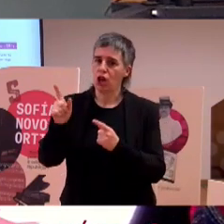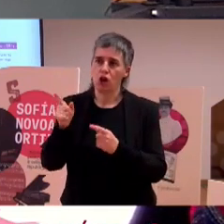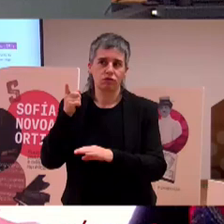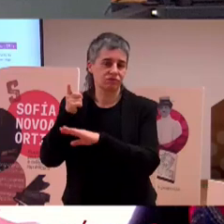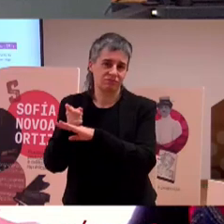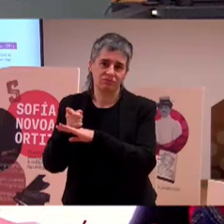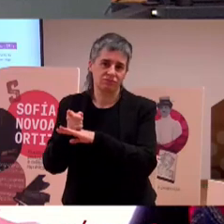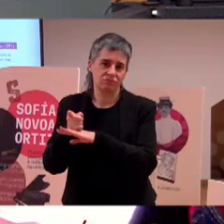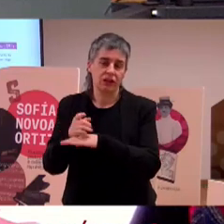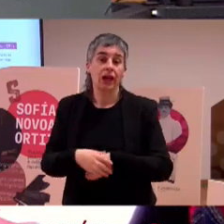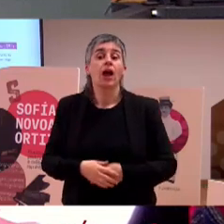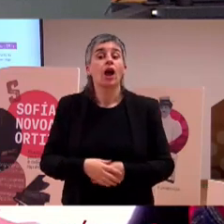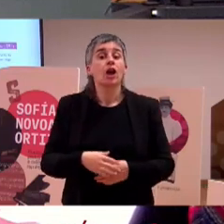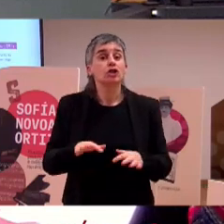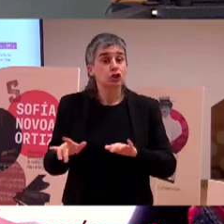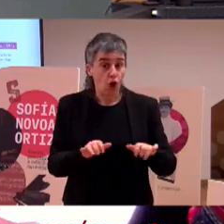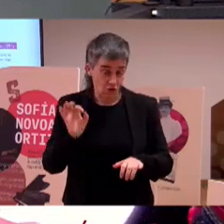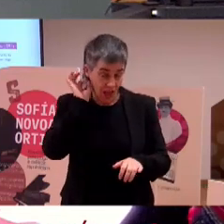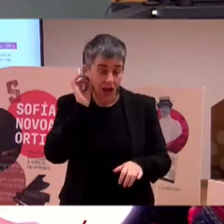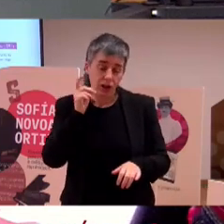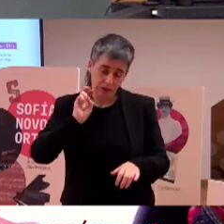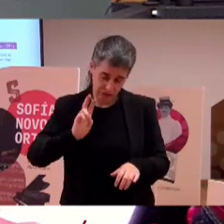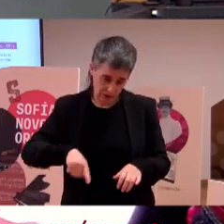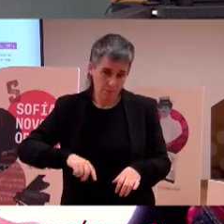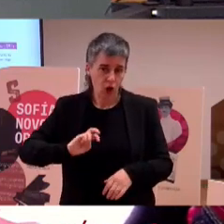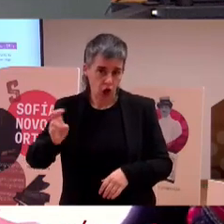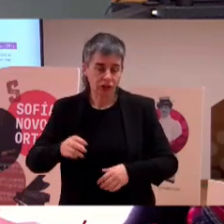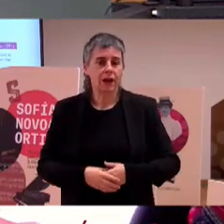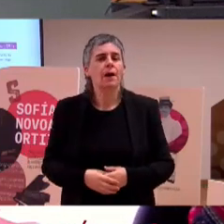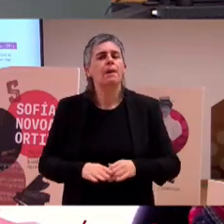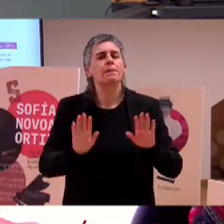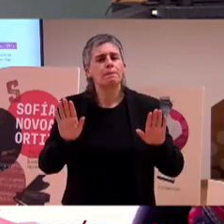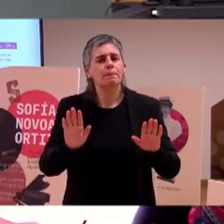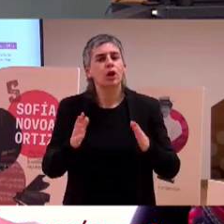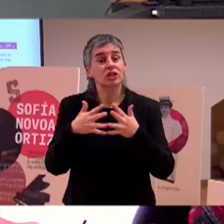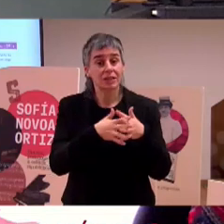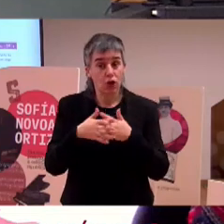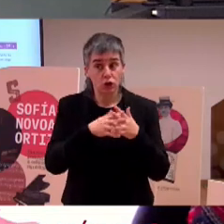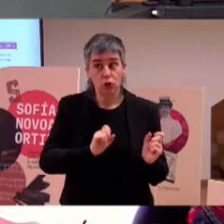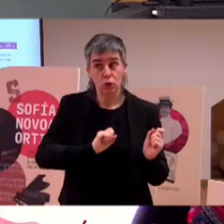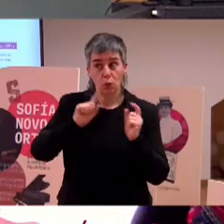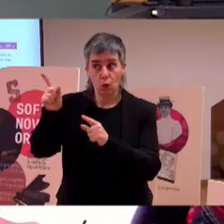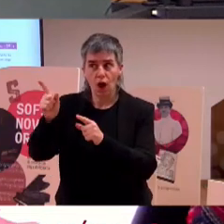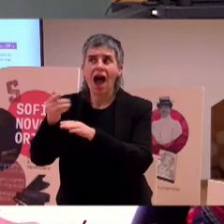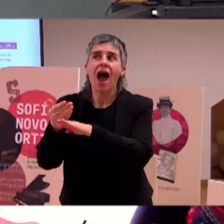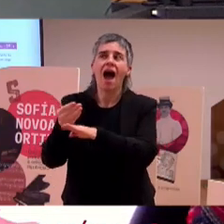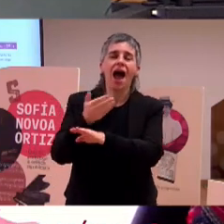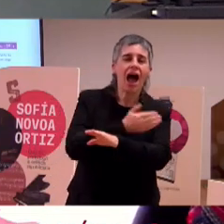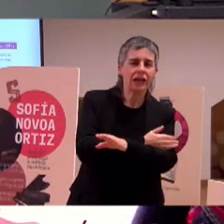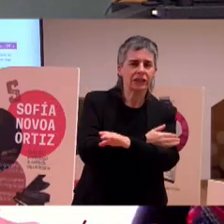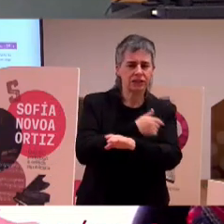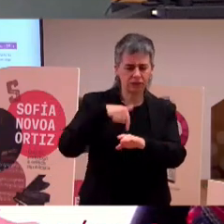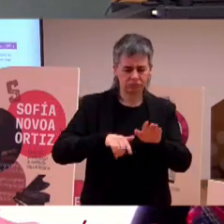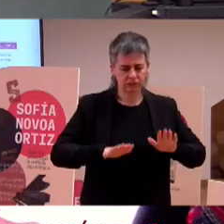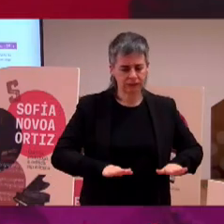Sofía pois tamén é outra. Pero antes de conseguir sair para Estados Unidos, ela pasa aquí un ano terrible,